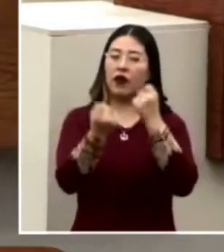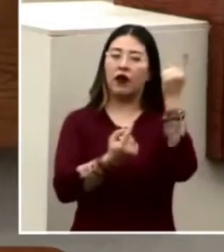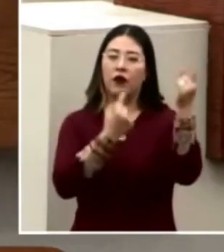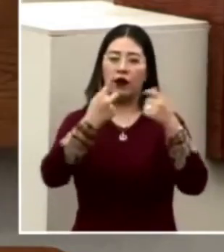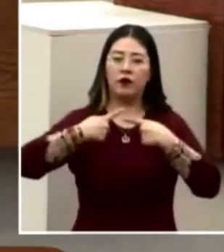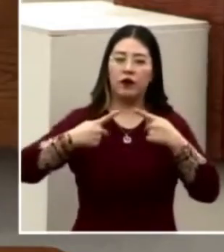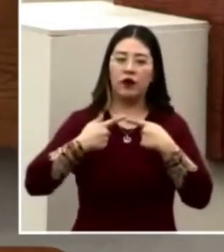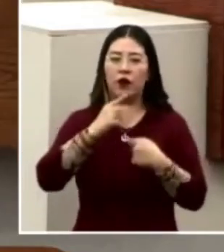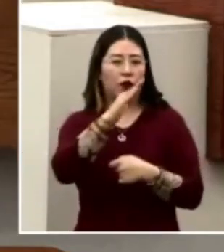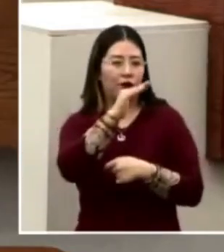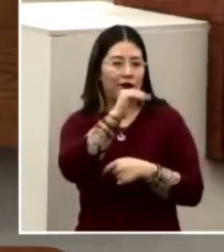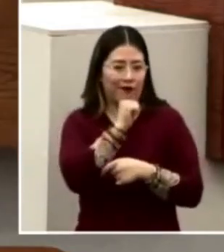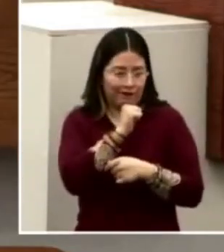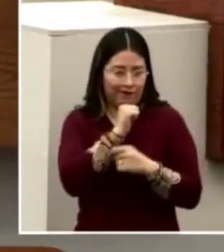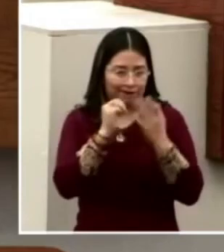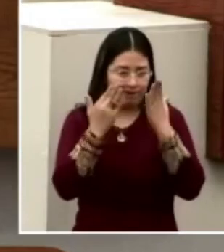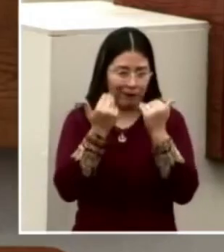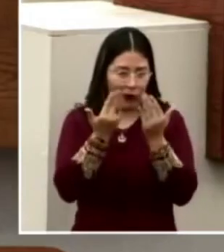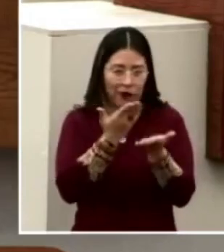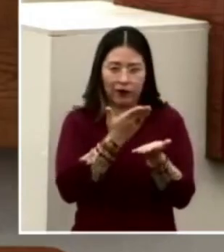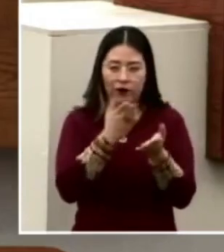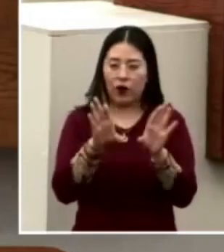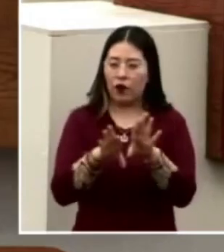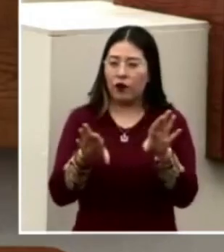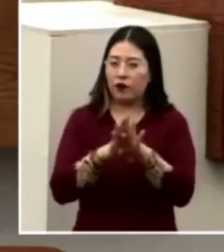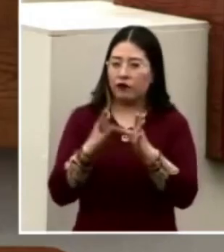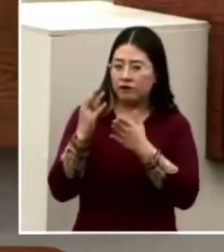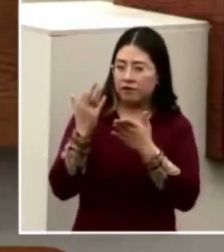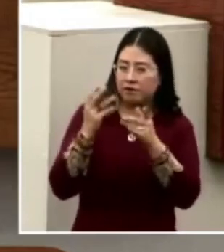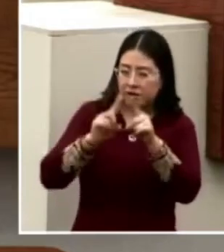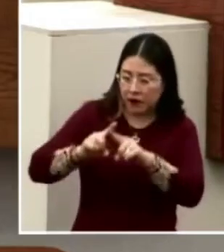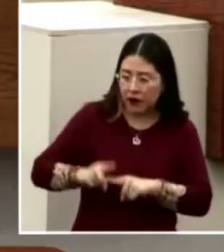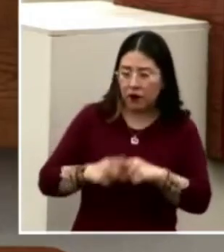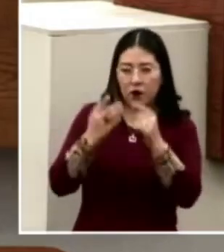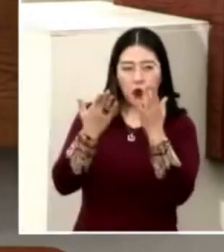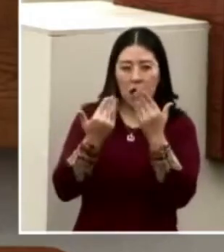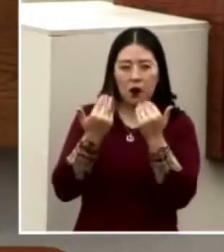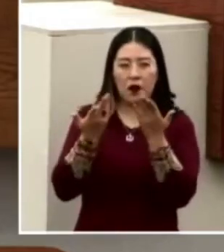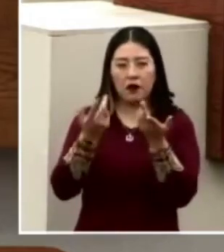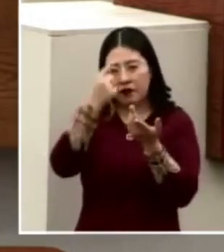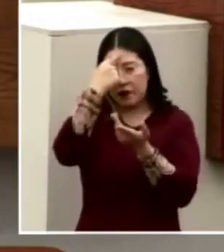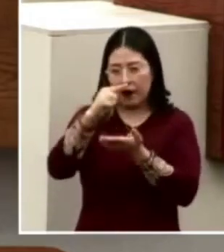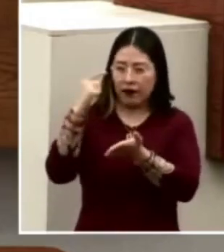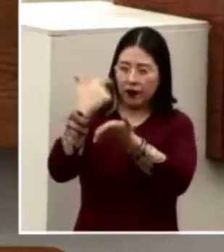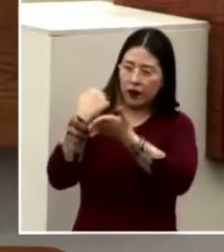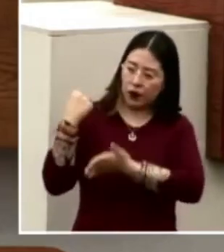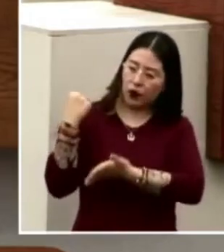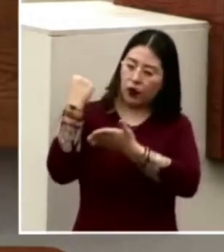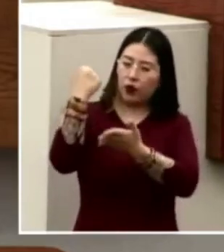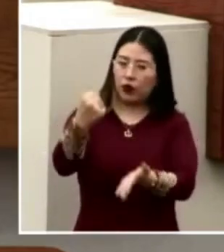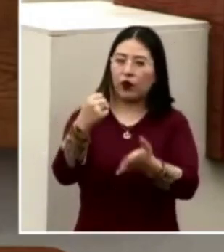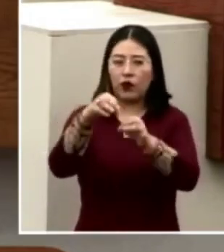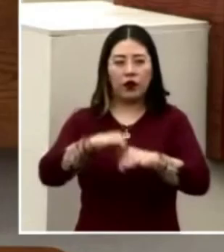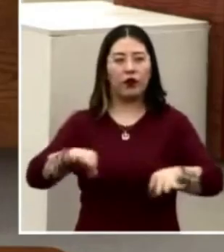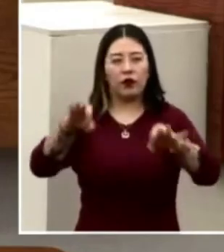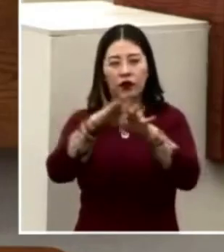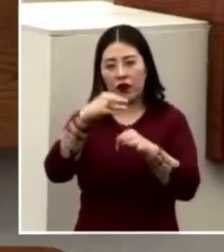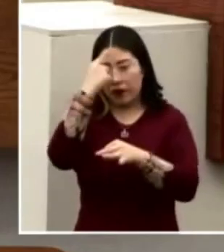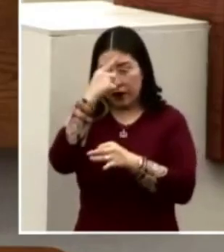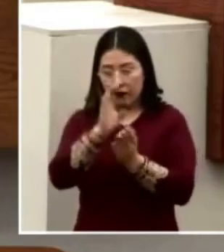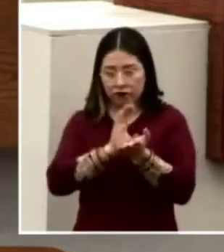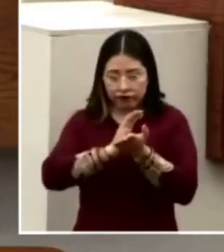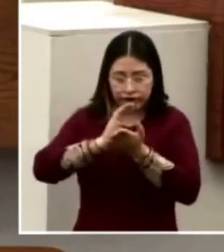que no pueden prestar el servicio de seguridad pública porque no disponen del presupuesto suficiente para